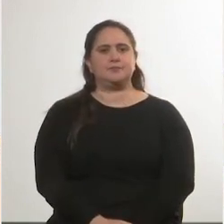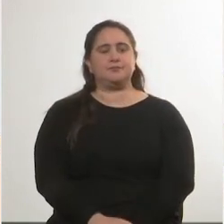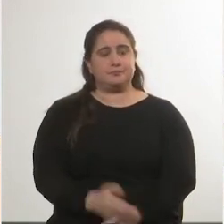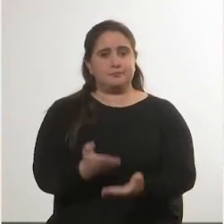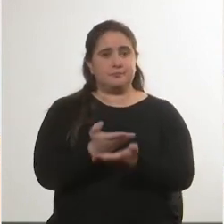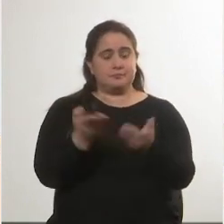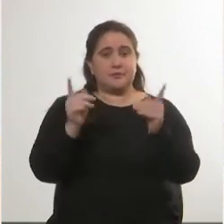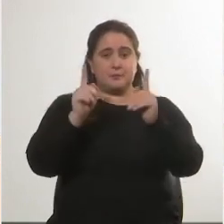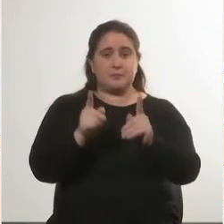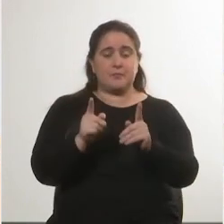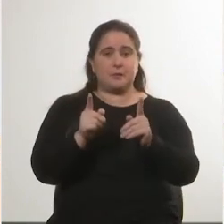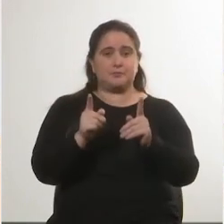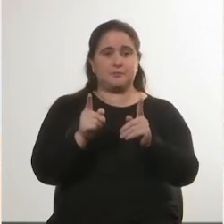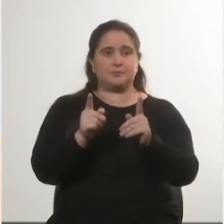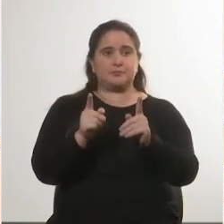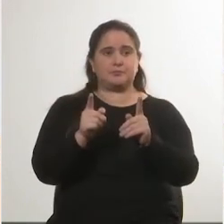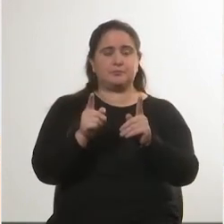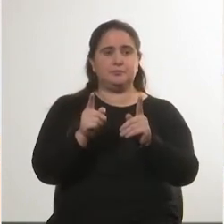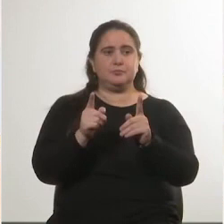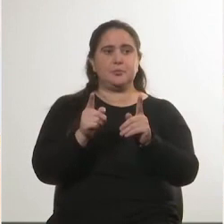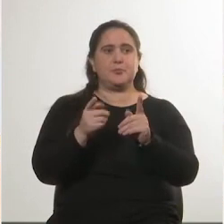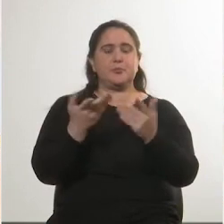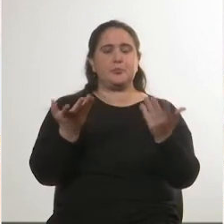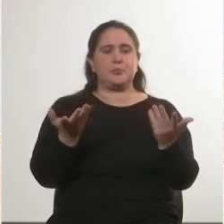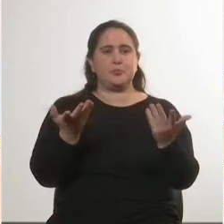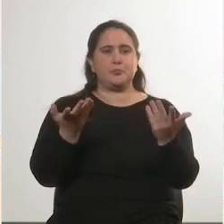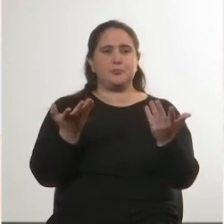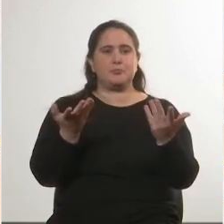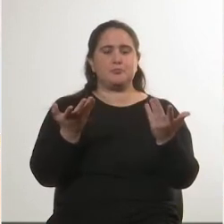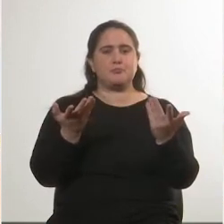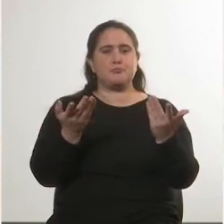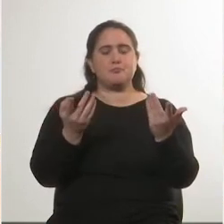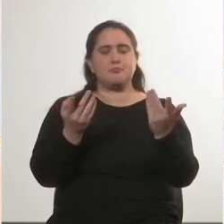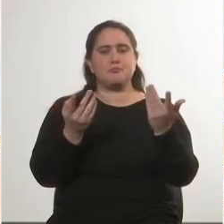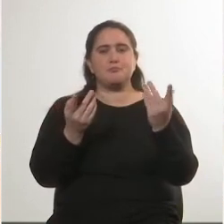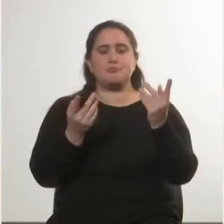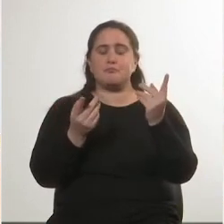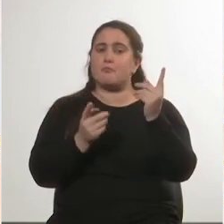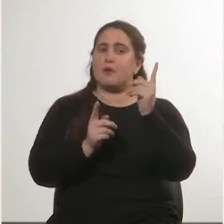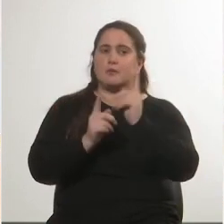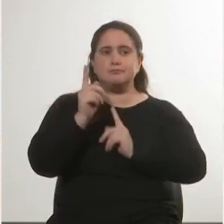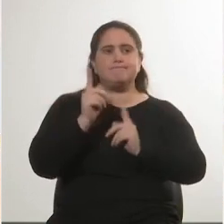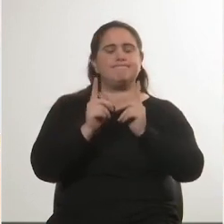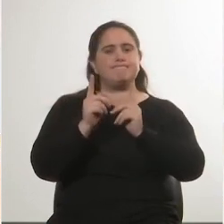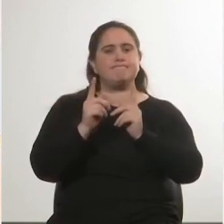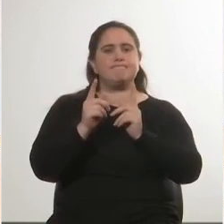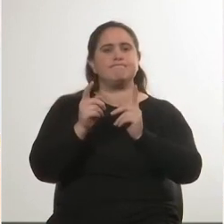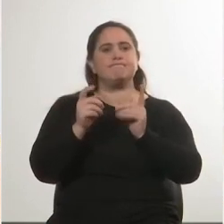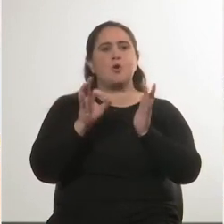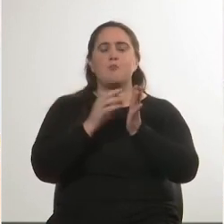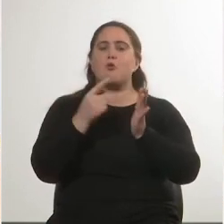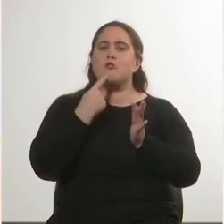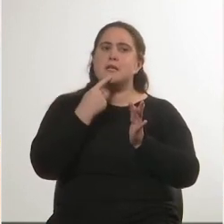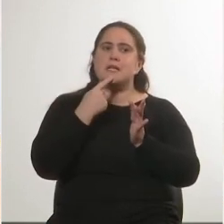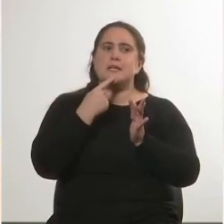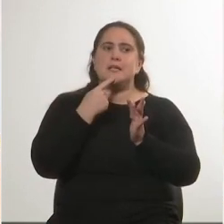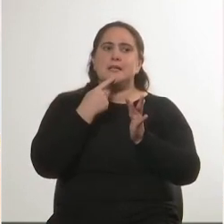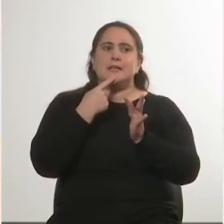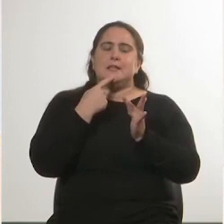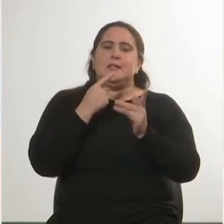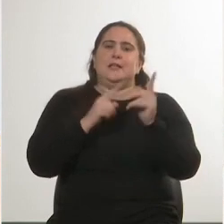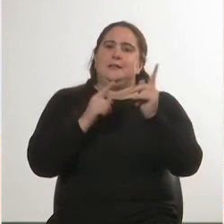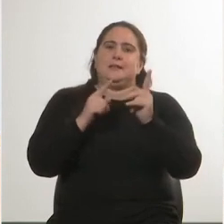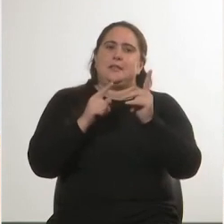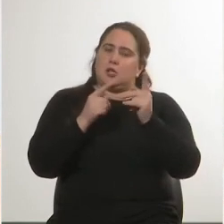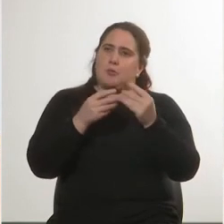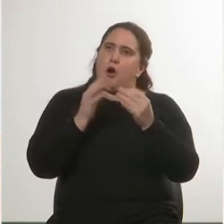Una demostración más de que muchas veces el sistema político se maneja con las luces